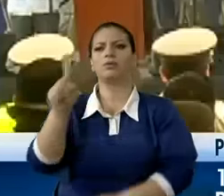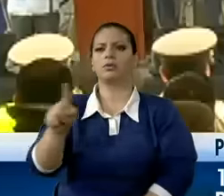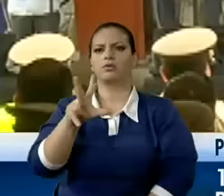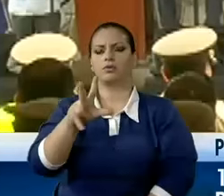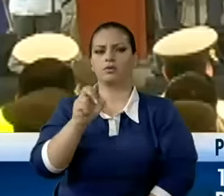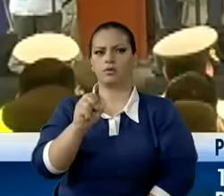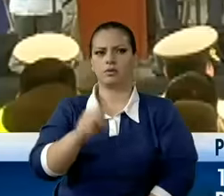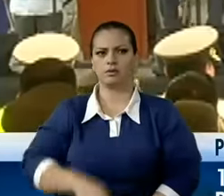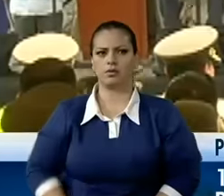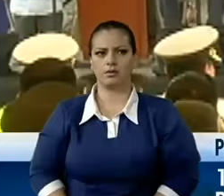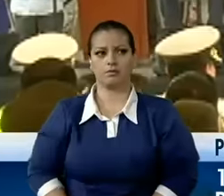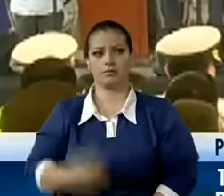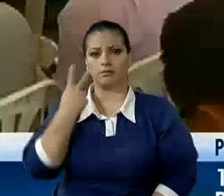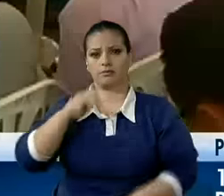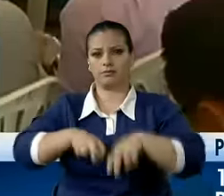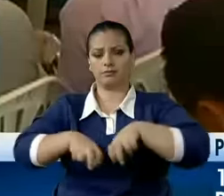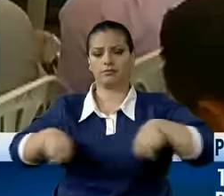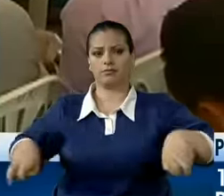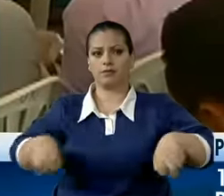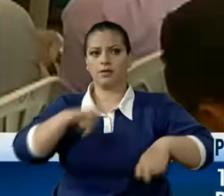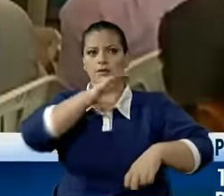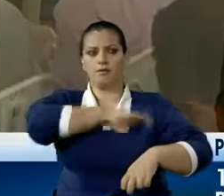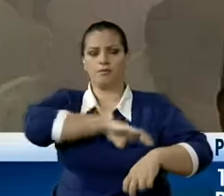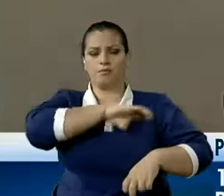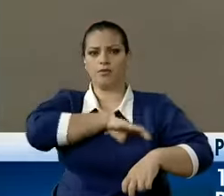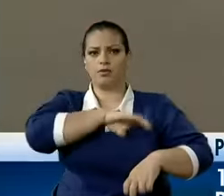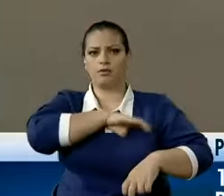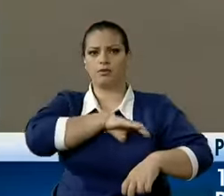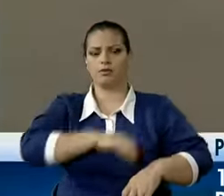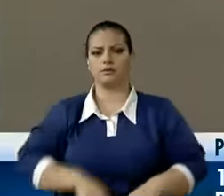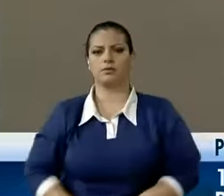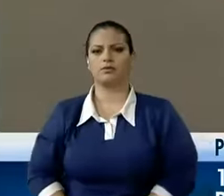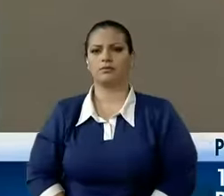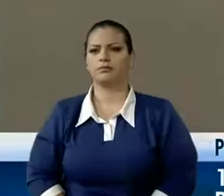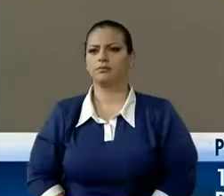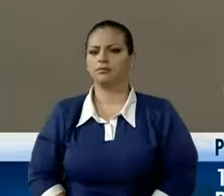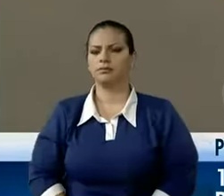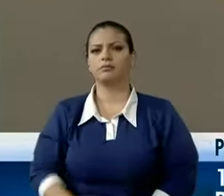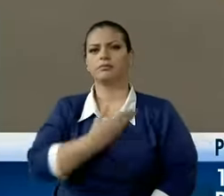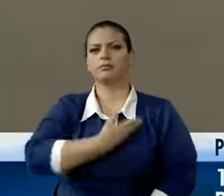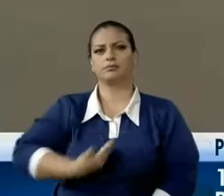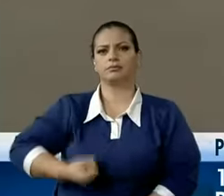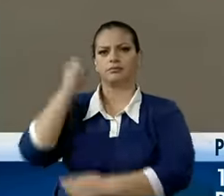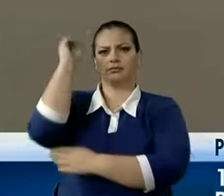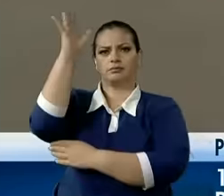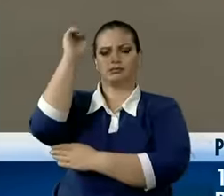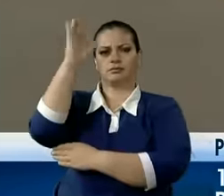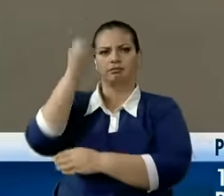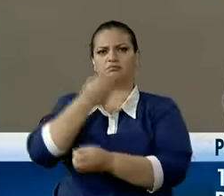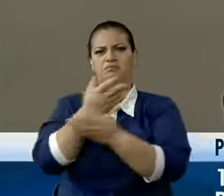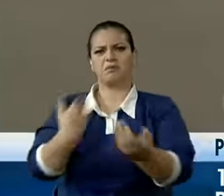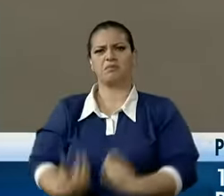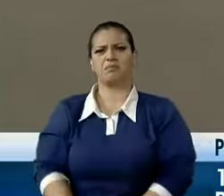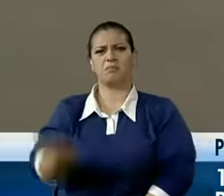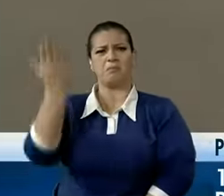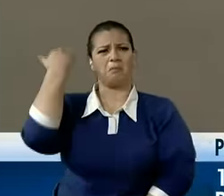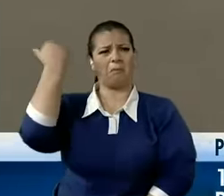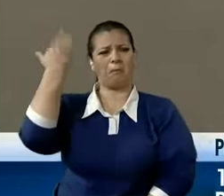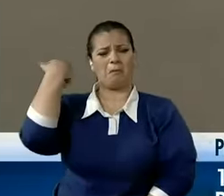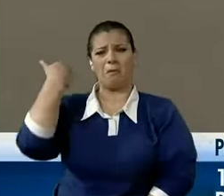sillas, policías y aspirantes. Durante su discurso, el presidente no solo cuestionó el anterior sistema de seguridad